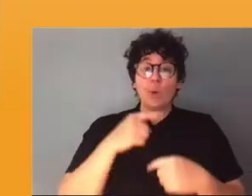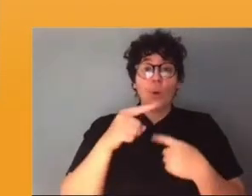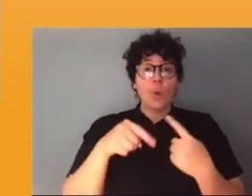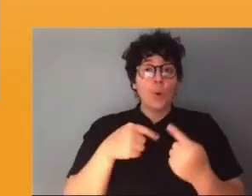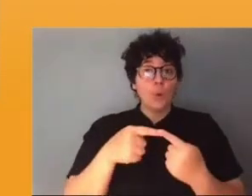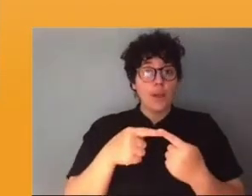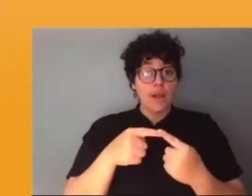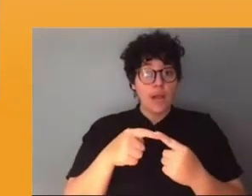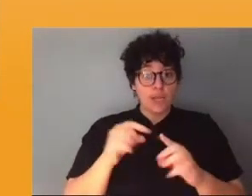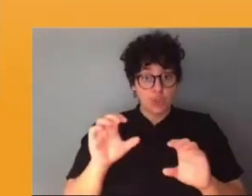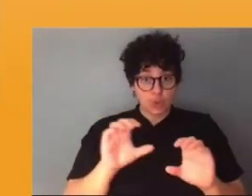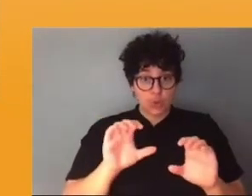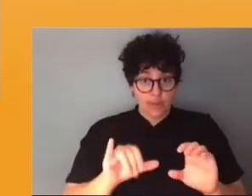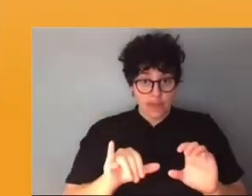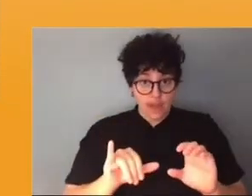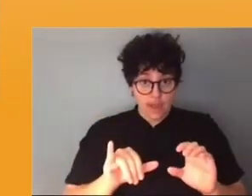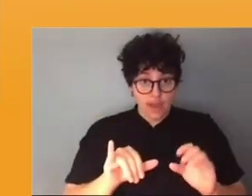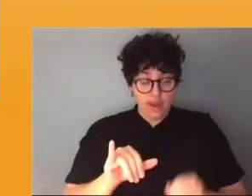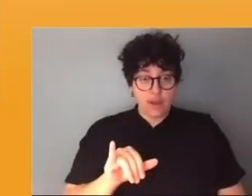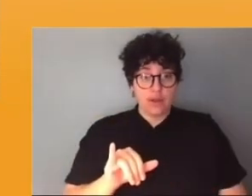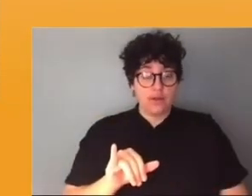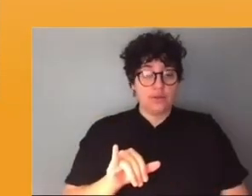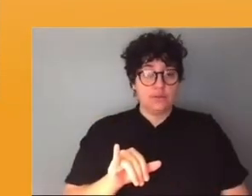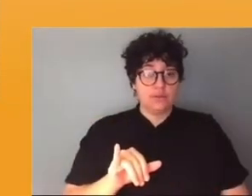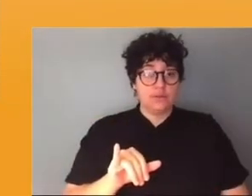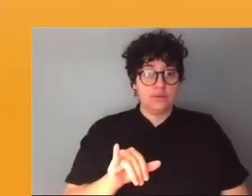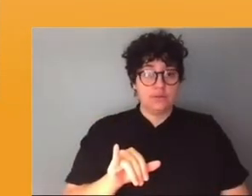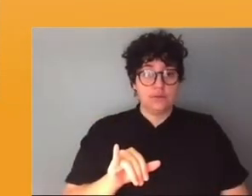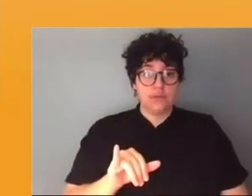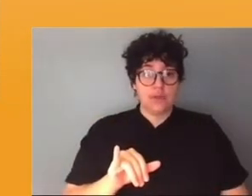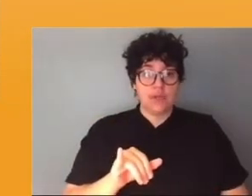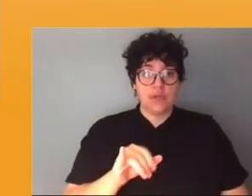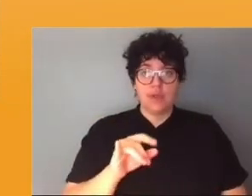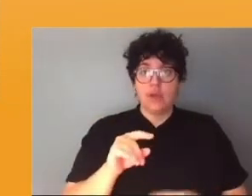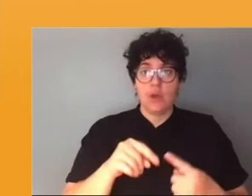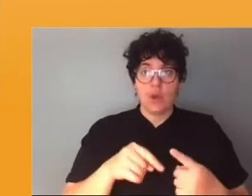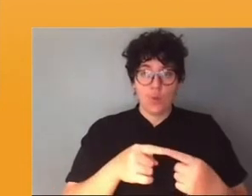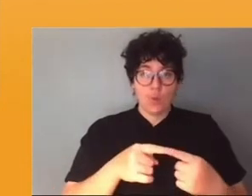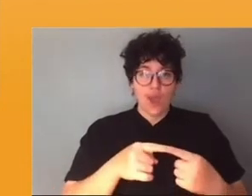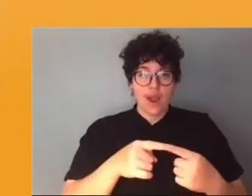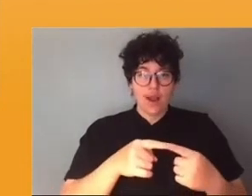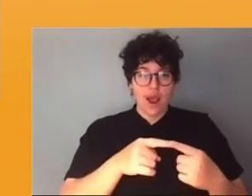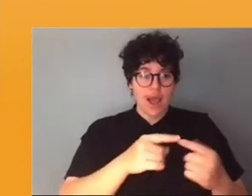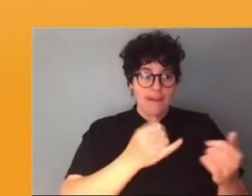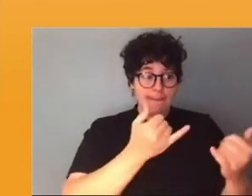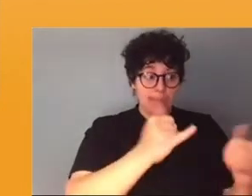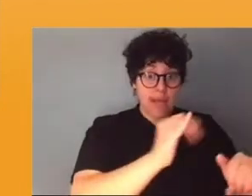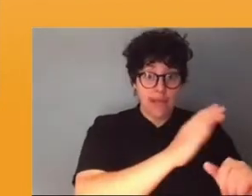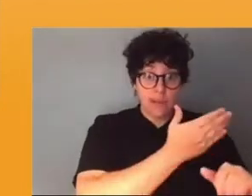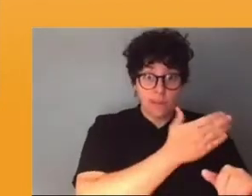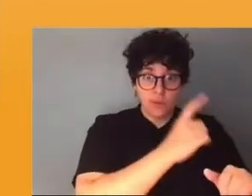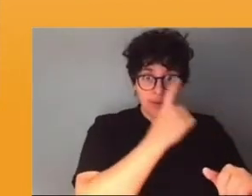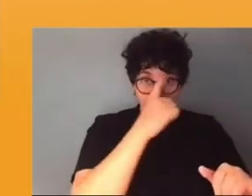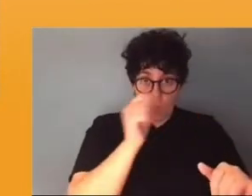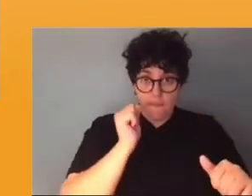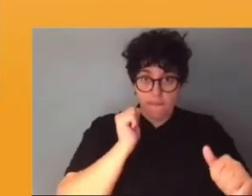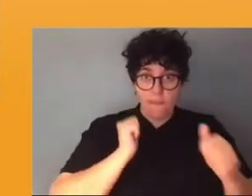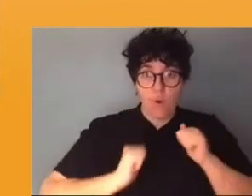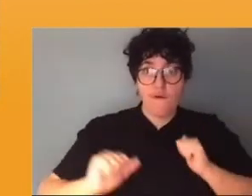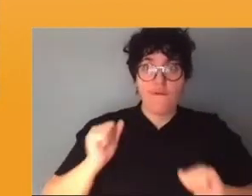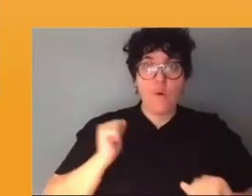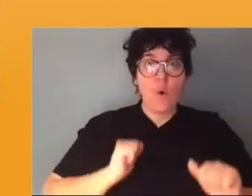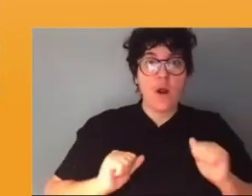Pero cuando lo hago y cuando toqué la música para hacer, cuando puse la música para hacer el